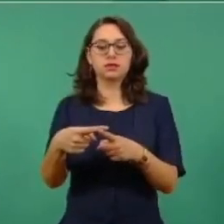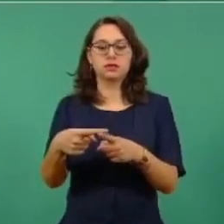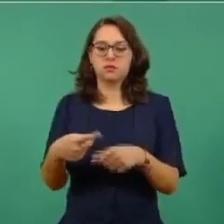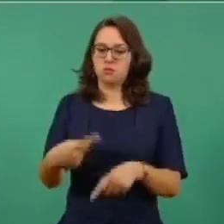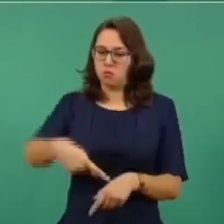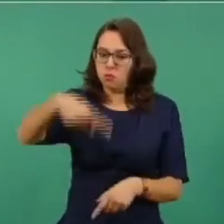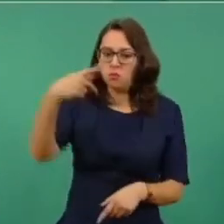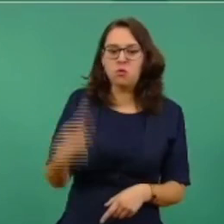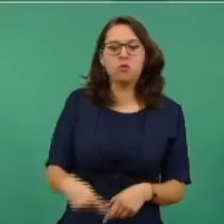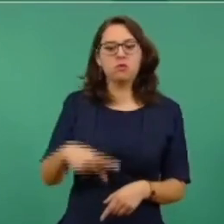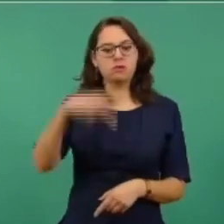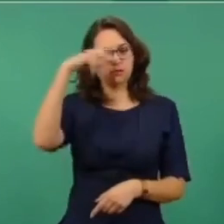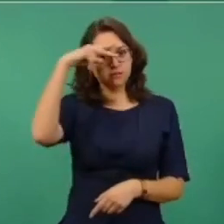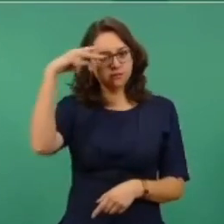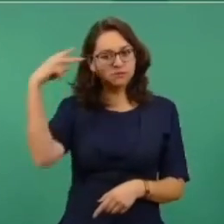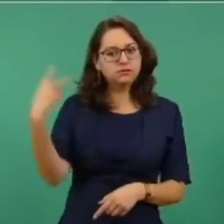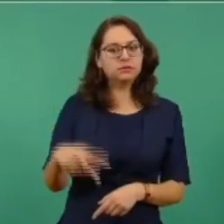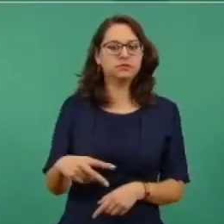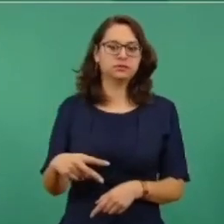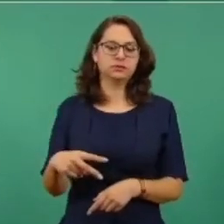de la nación,